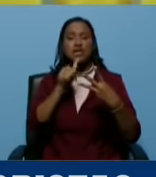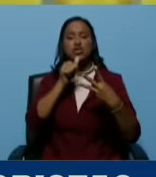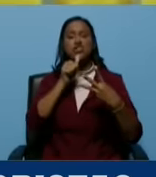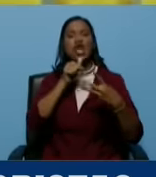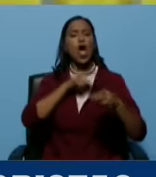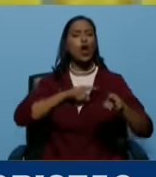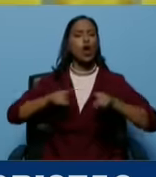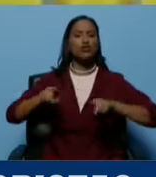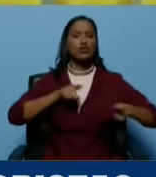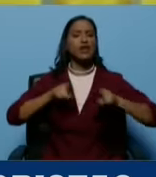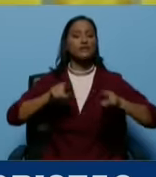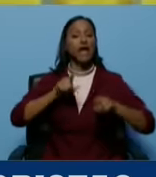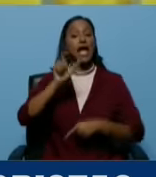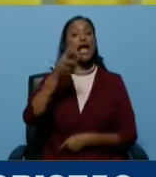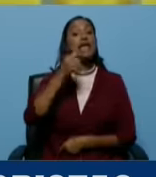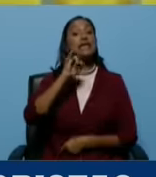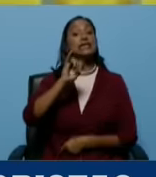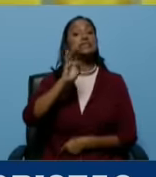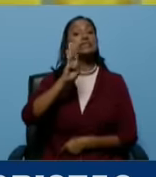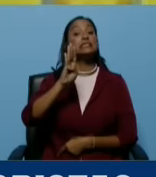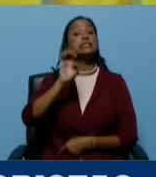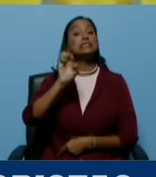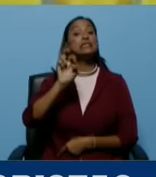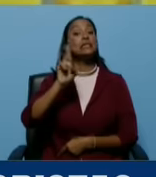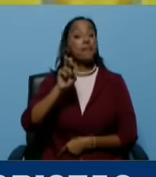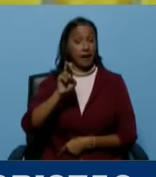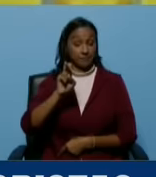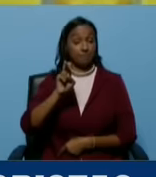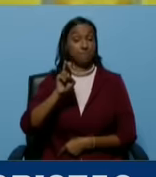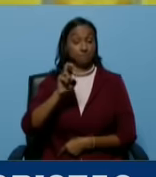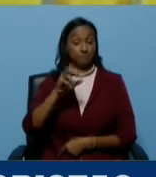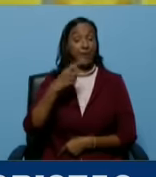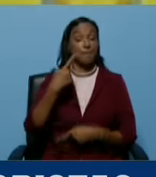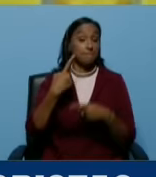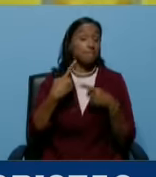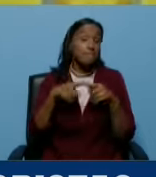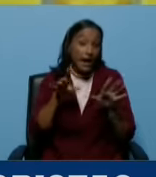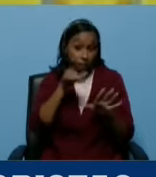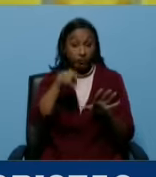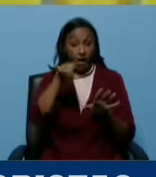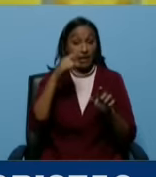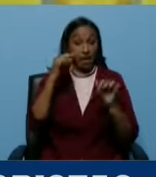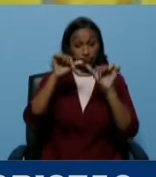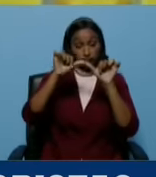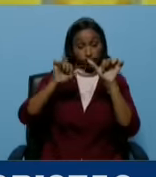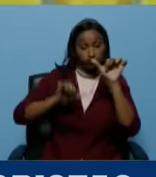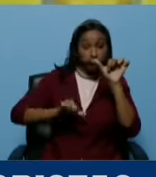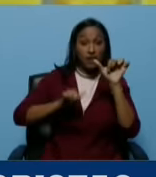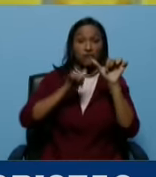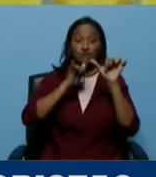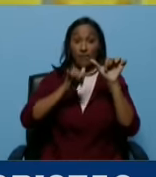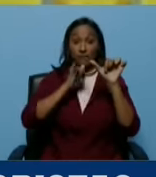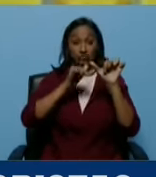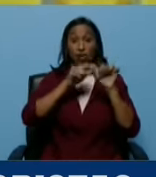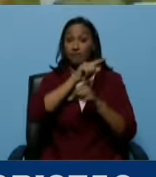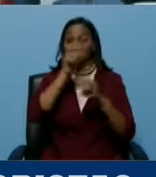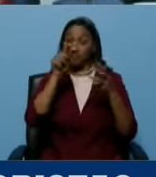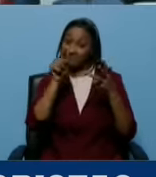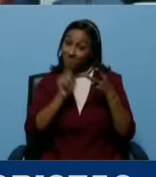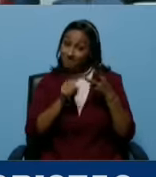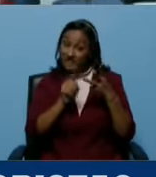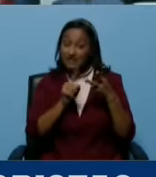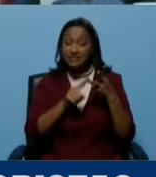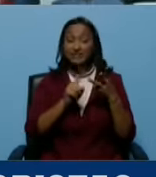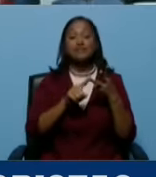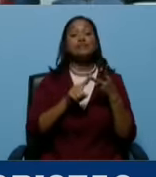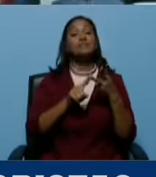esto ha sido por instrucciones de Gilbert Caro. Pero vean ustedes, este alias el Ratón tiene